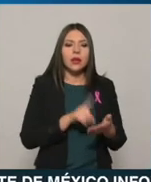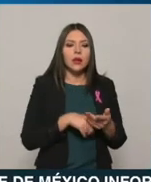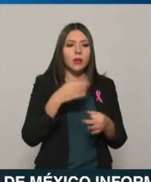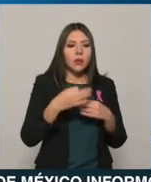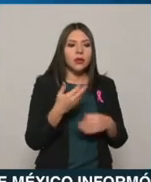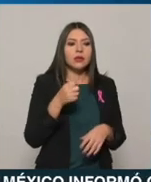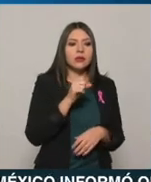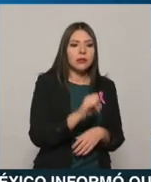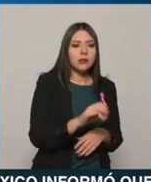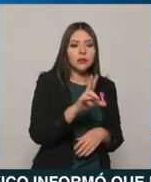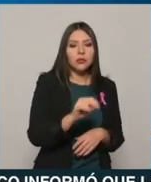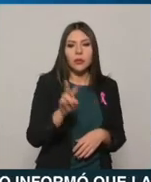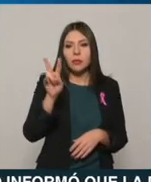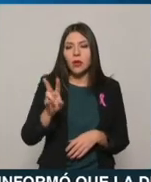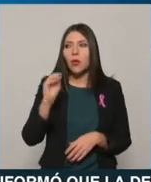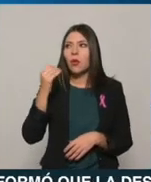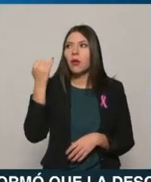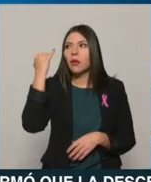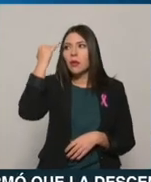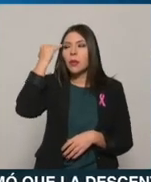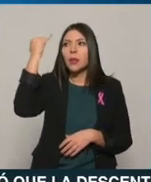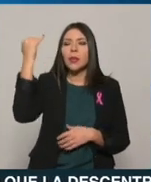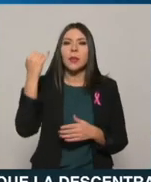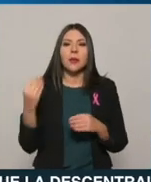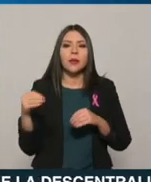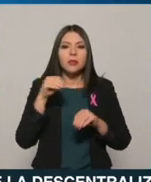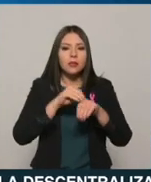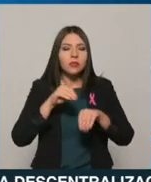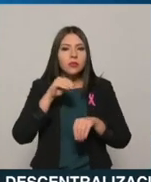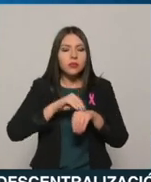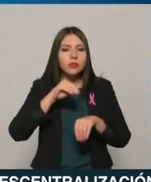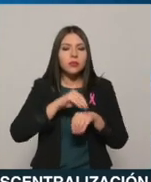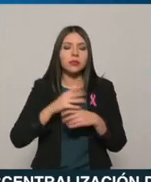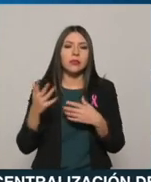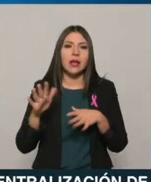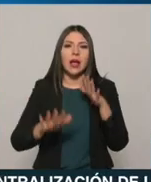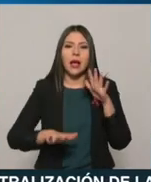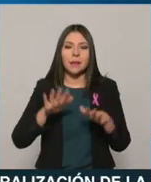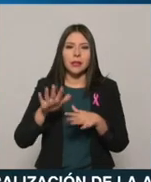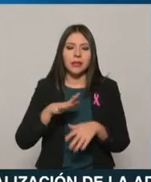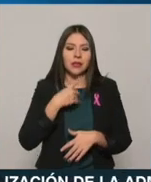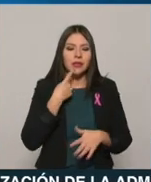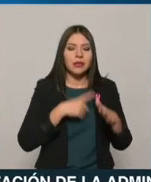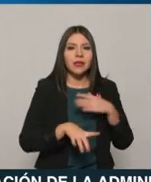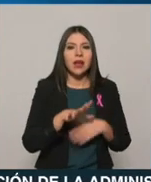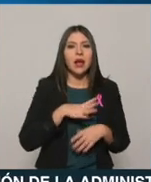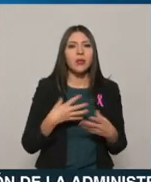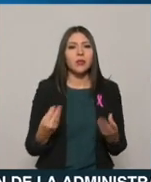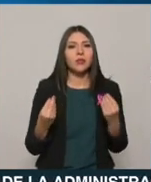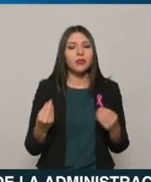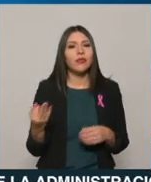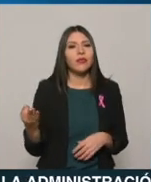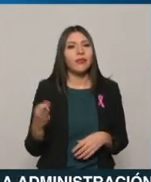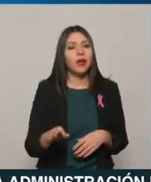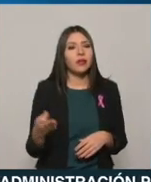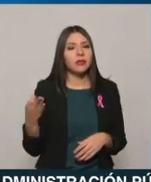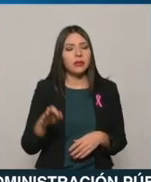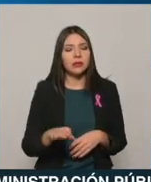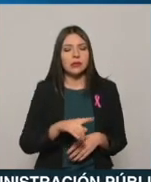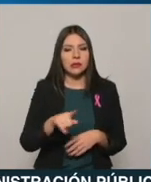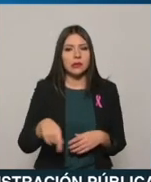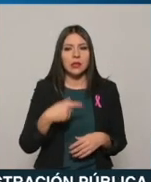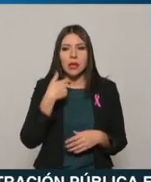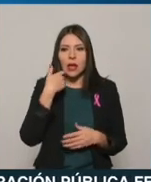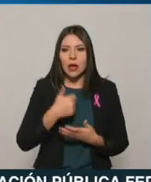es real o es inventada, porque hay lamentablemente muchas falsas denuncias y bueno, pues nosotros contribuimos a que se dé